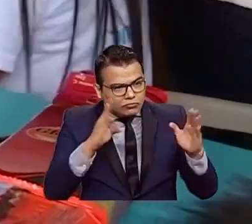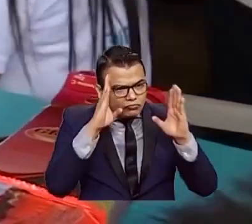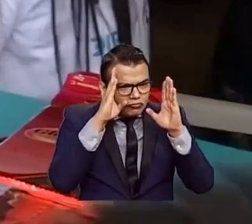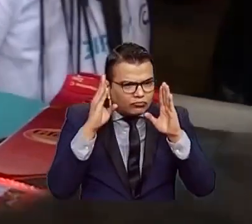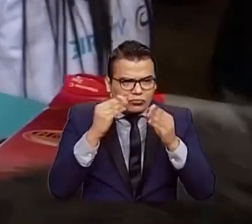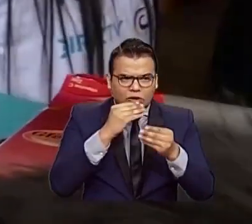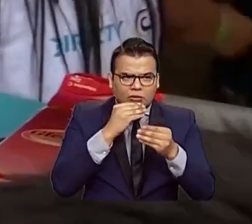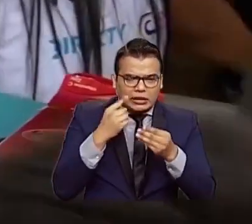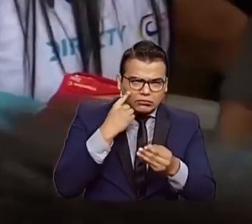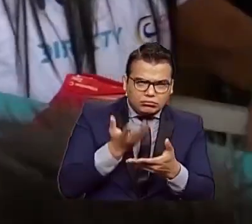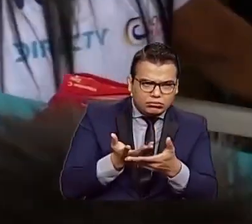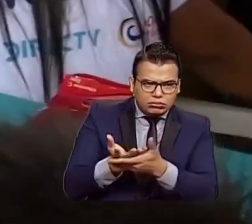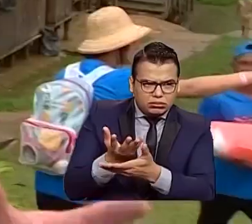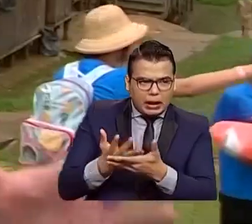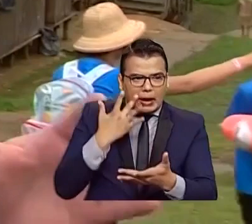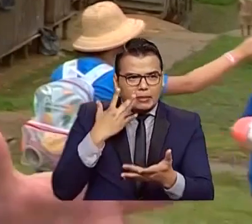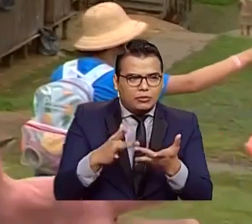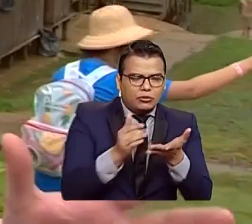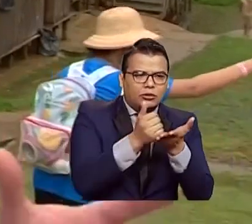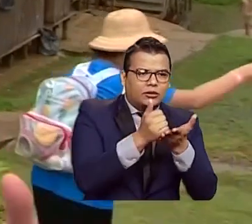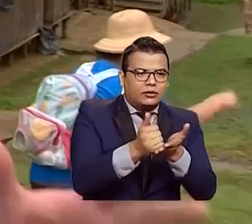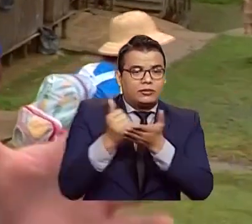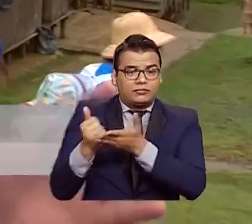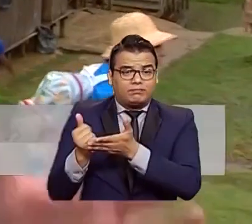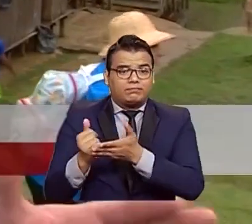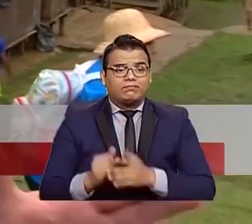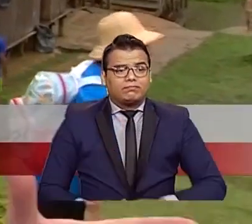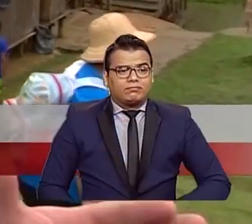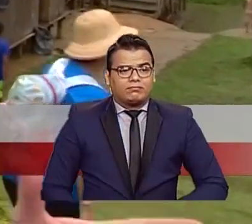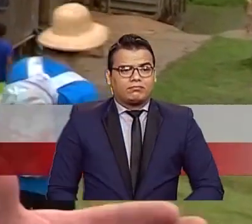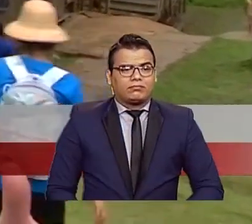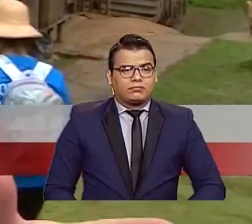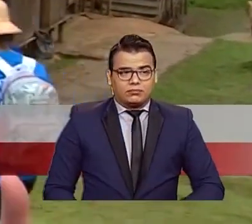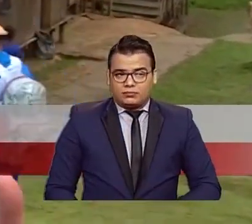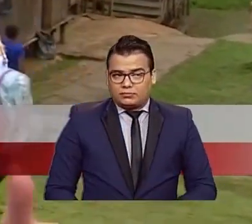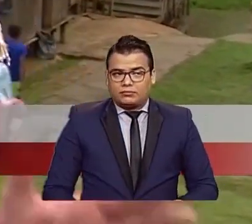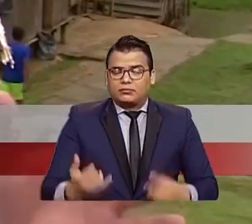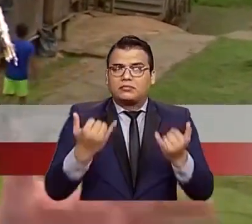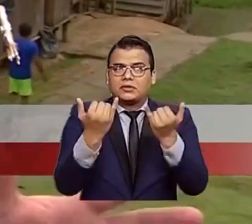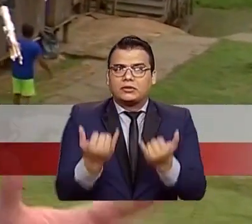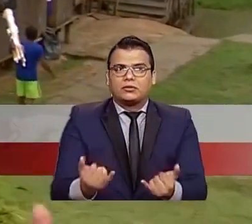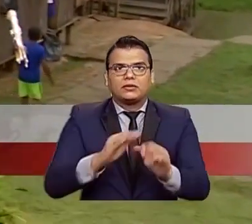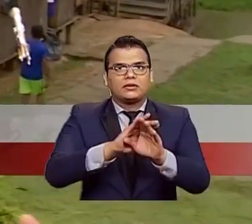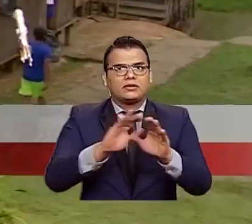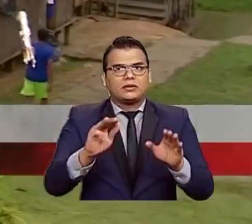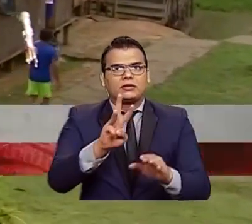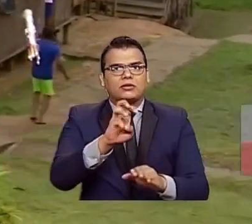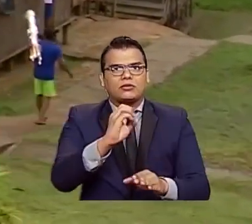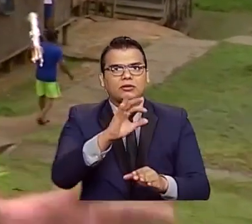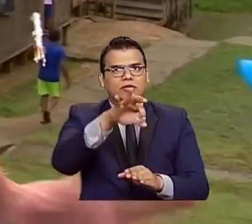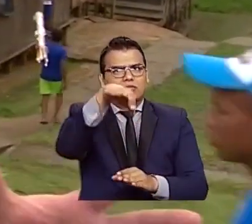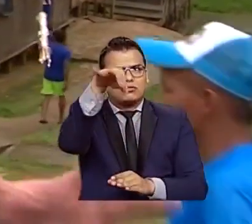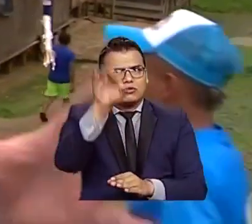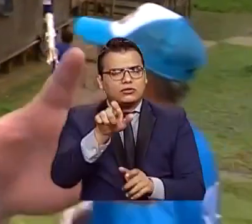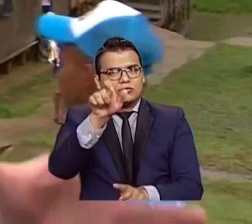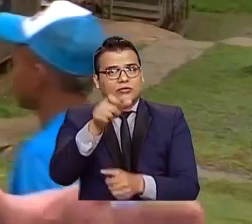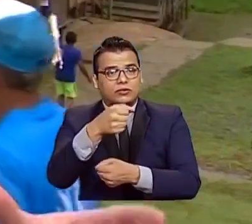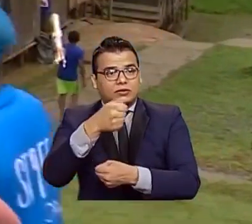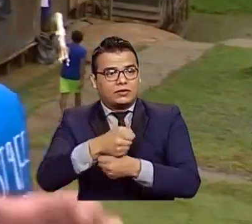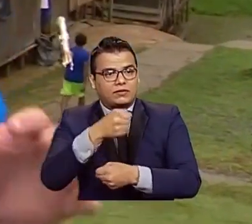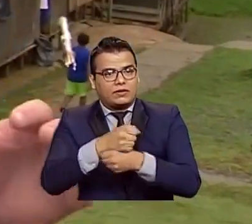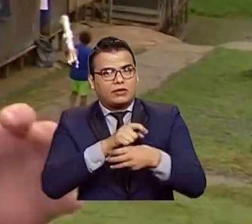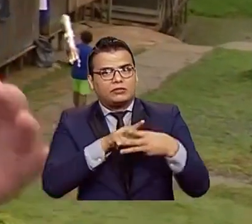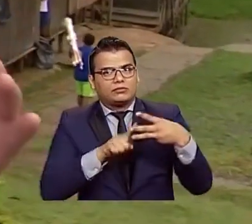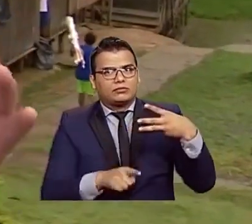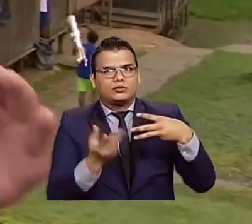los integrantes de esta comunidad amazónica. Y hoy en día más del 80% de nuestros trabajadores son de esas tres etnias y trabajamos con